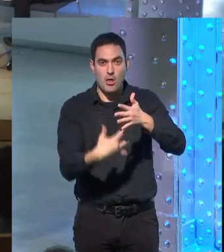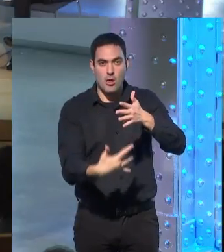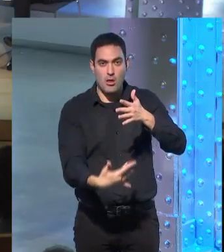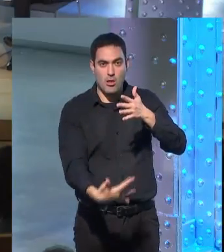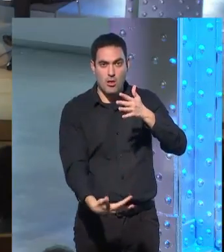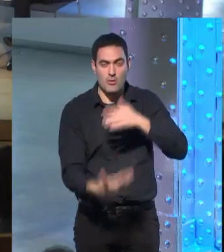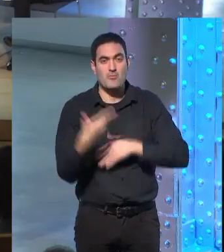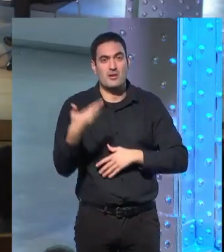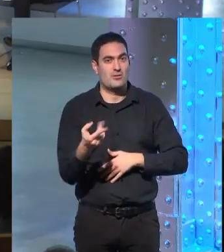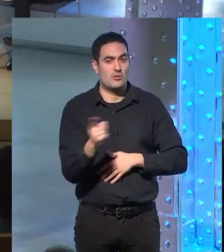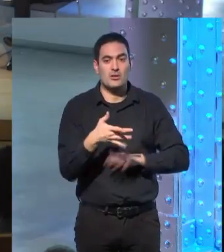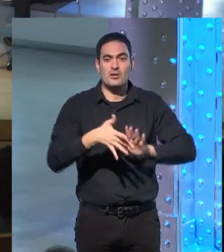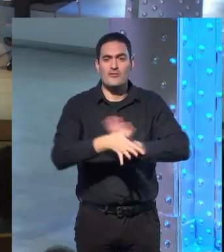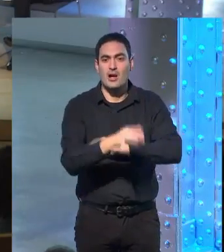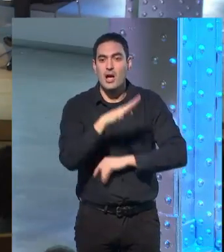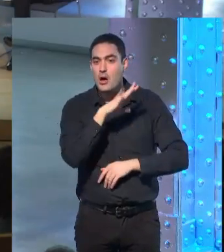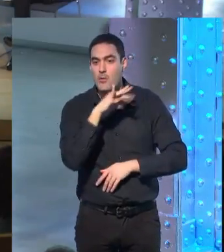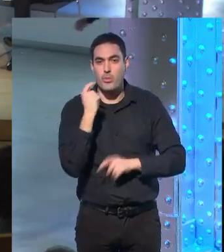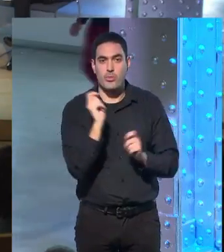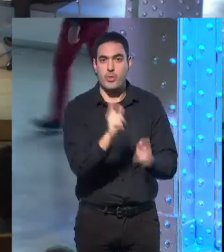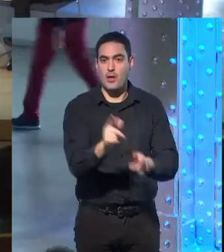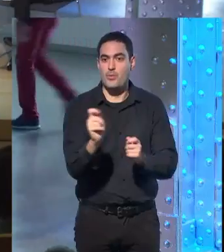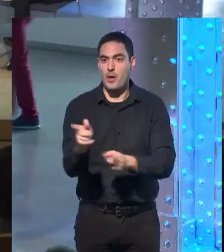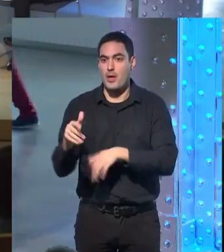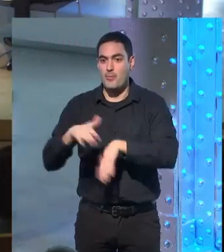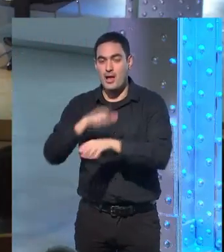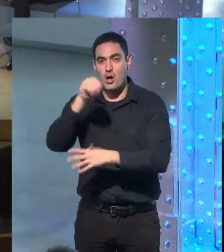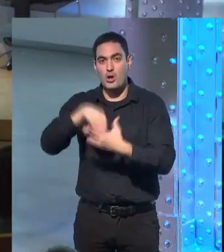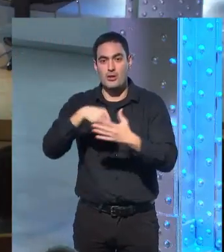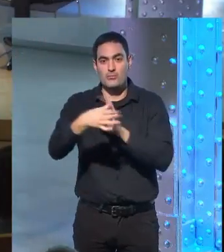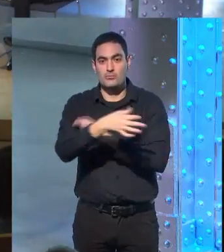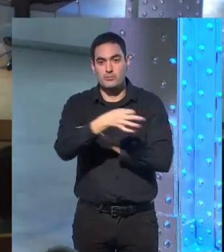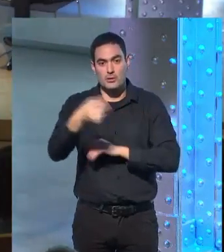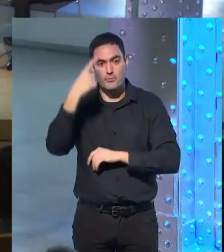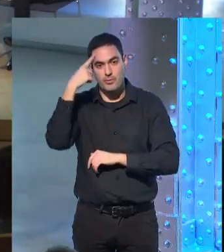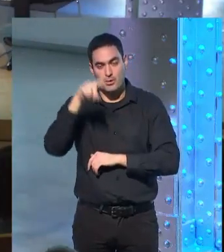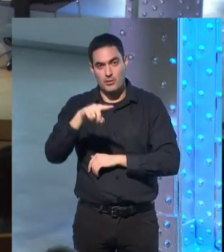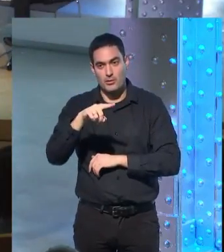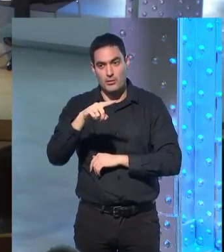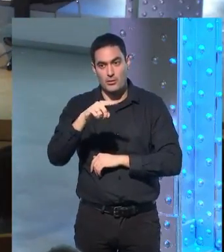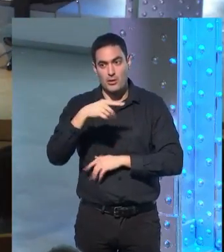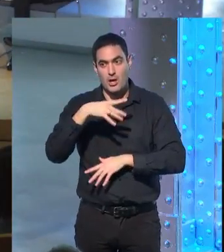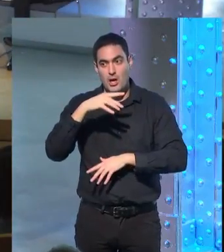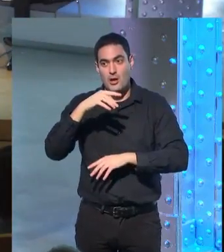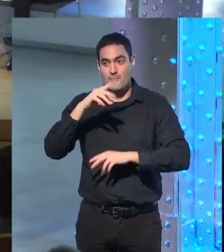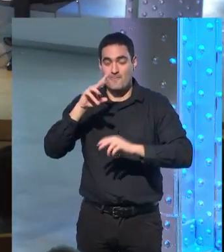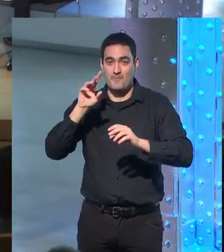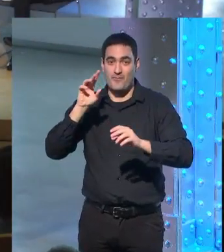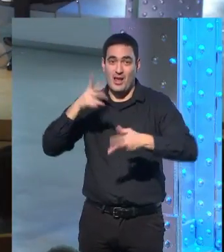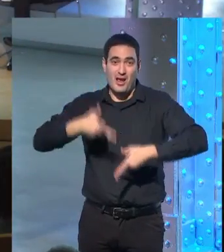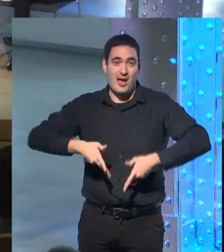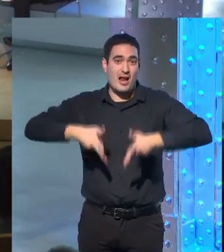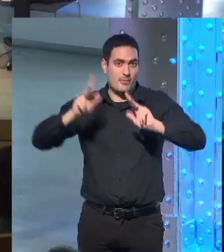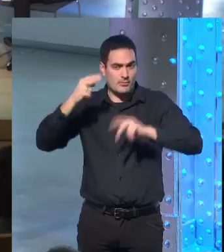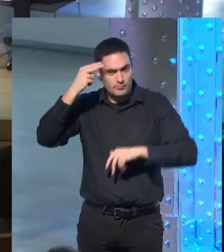lo importante es darles habilidades para que sepan discernir cuál es el contenido apropiado y que de acuerdo a su propia libertad